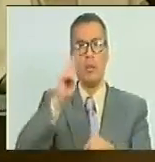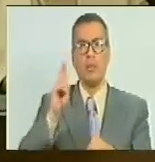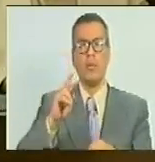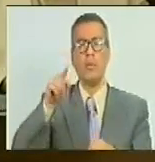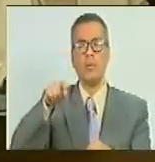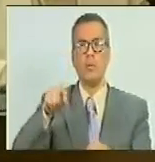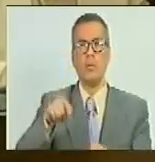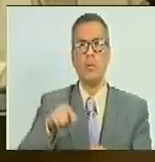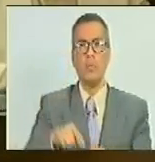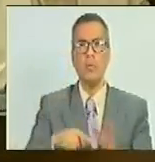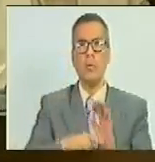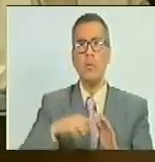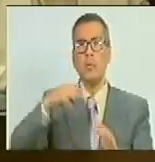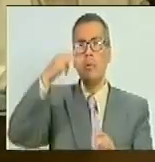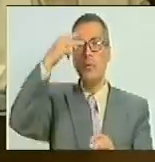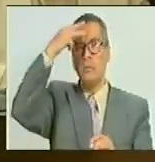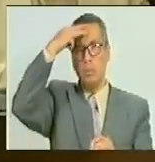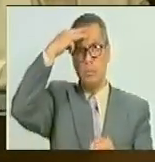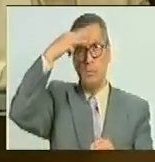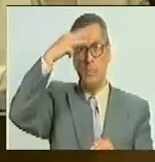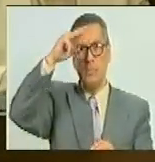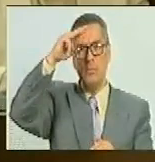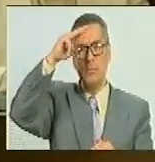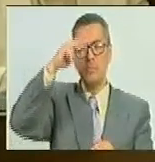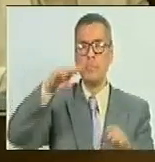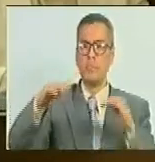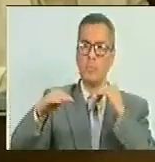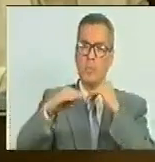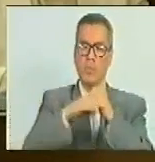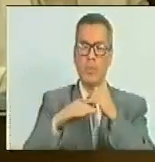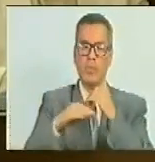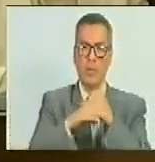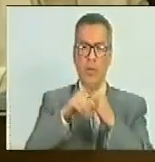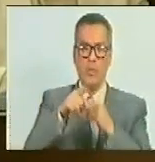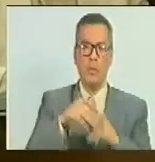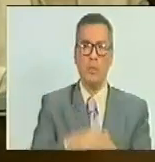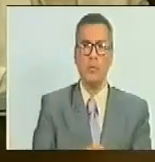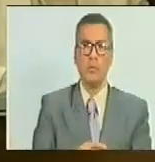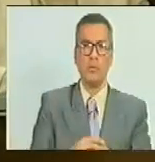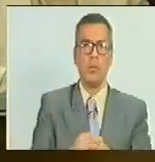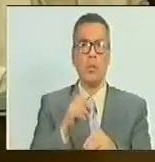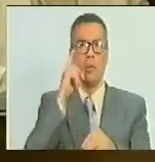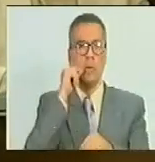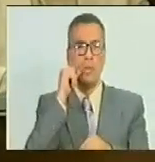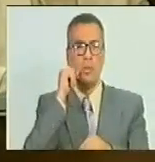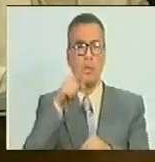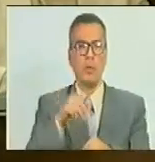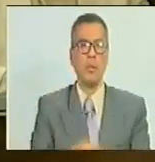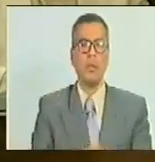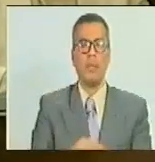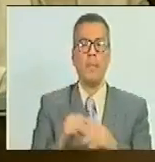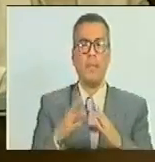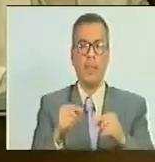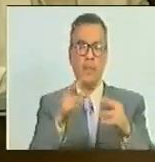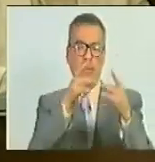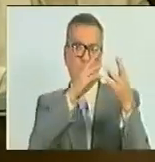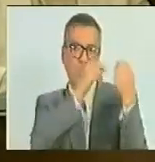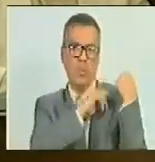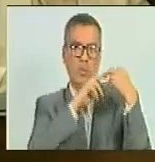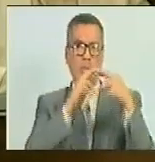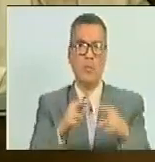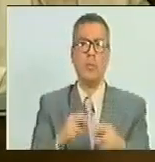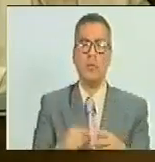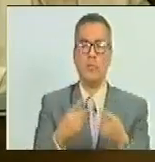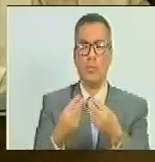República de México. Igualmente es un hombre que asumió las